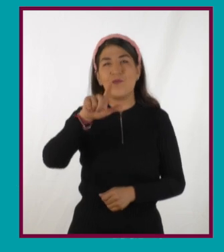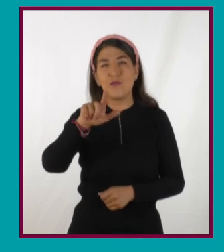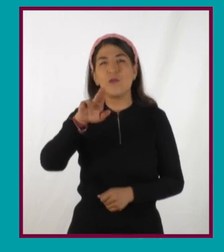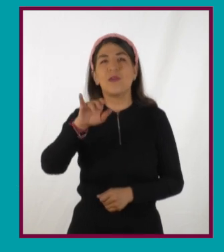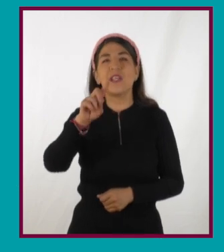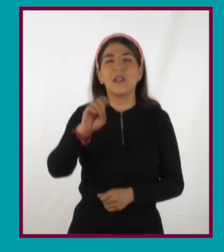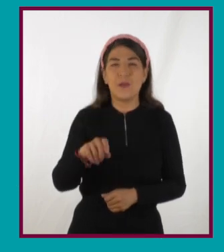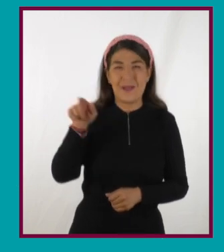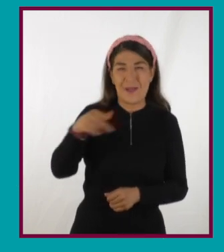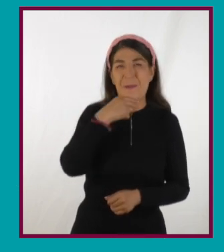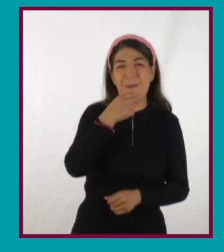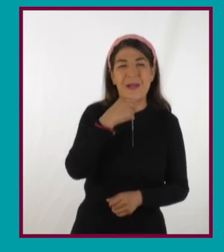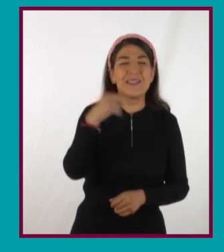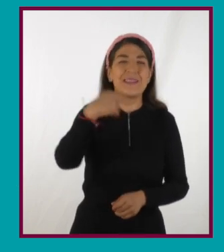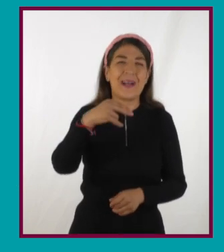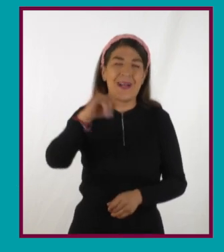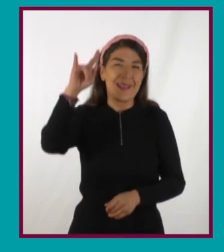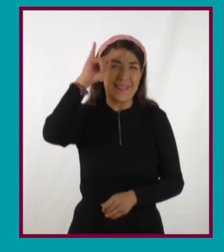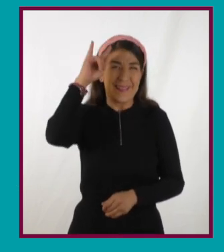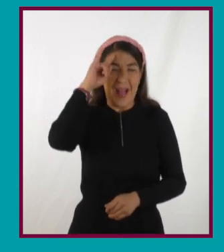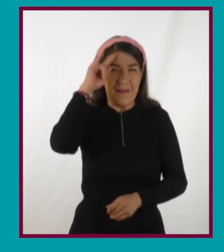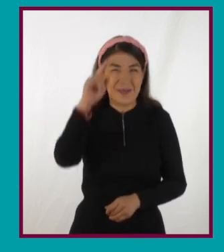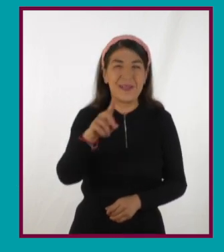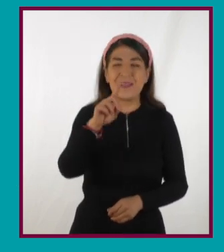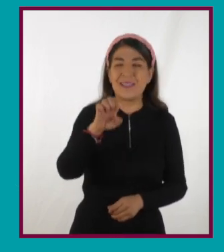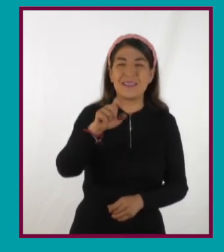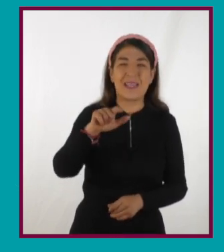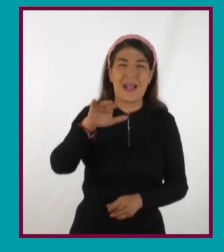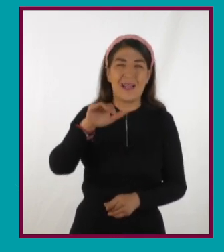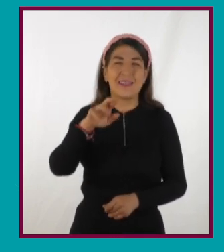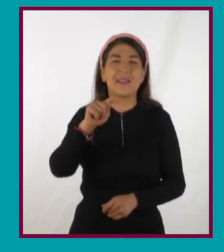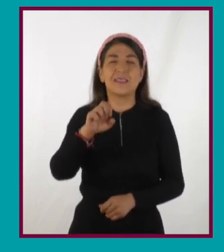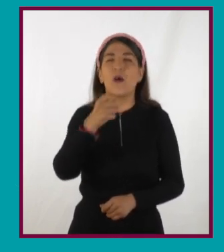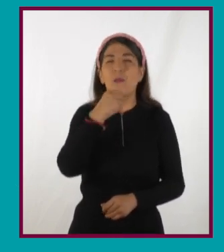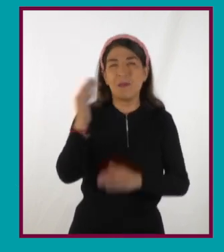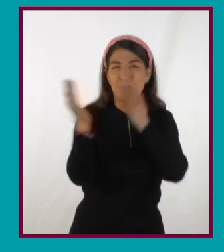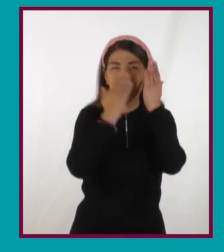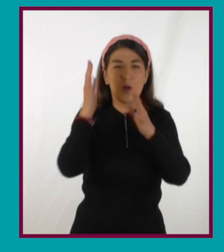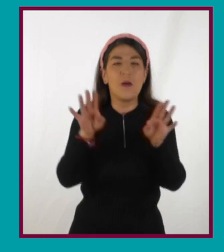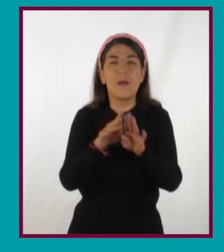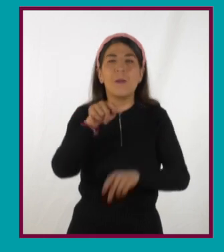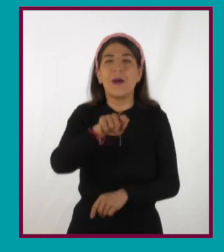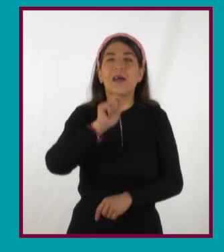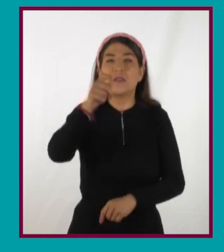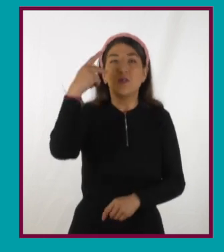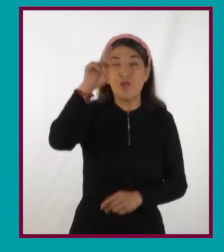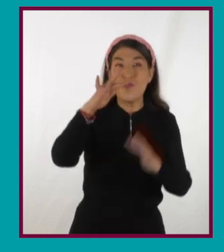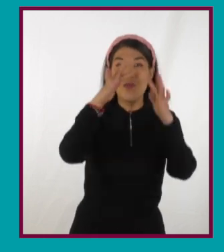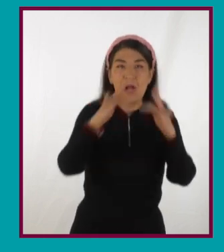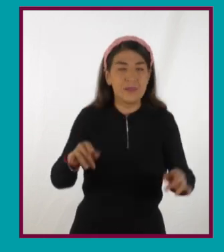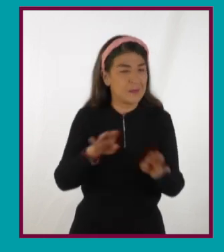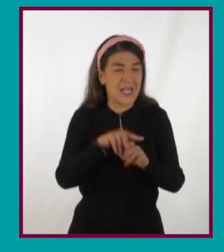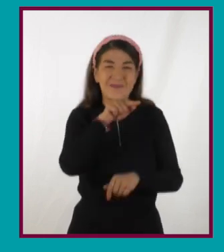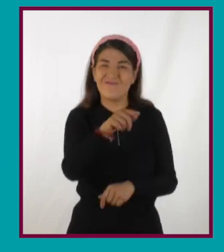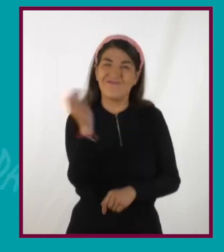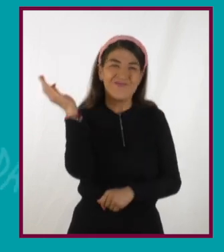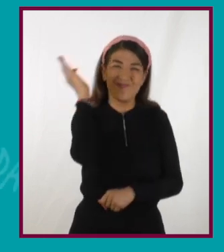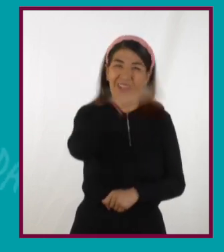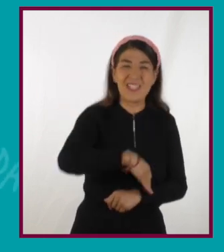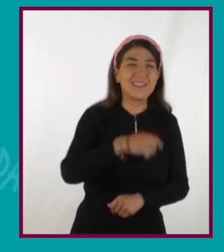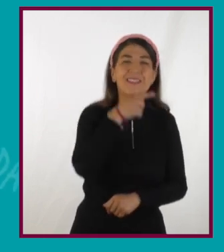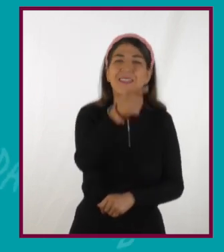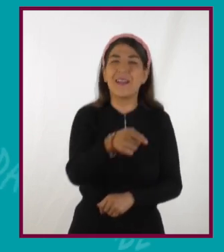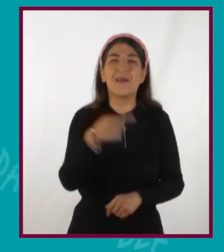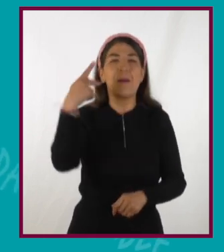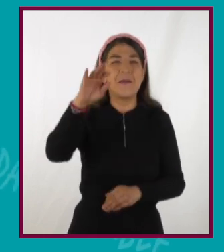de Descartes es, aparentemente, un error de los enciclopedistas franceses, que atribuyeron falsamente su invención